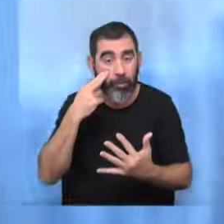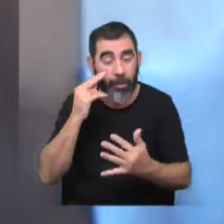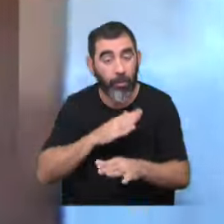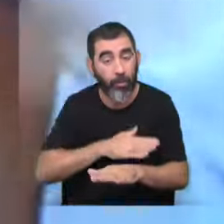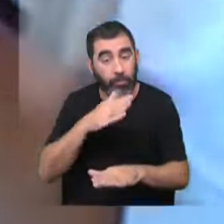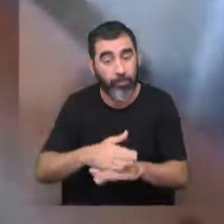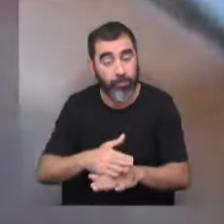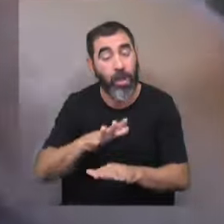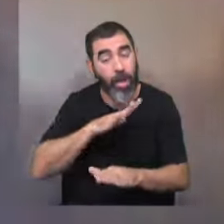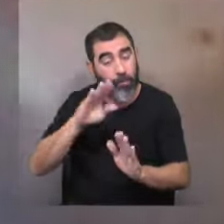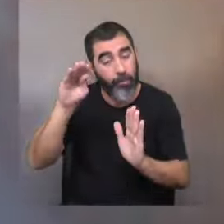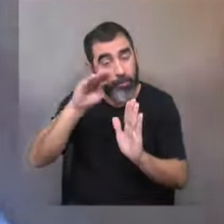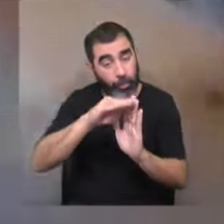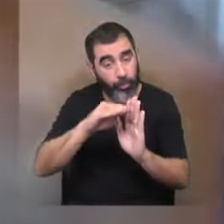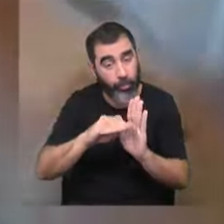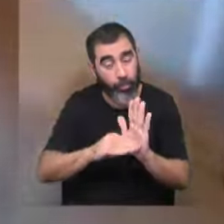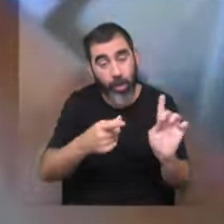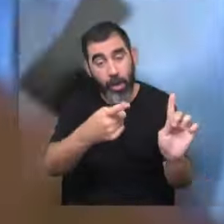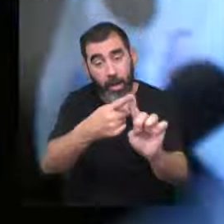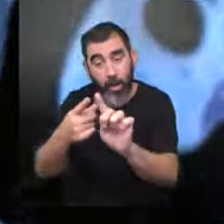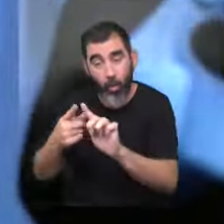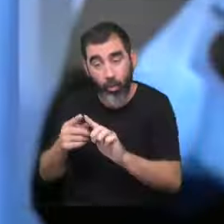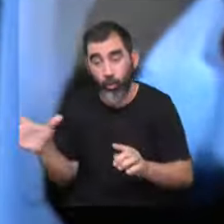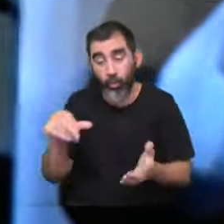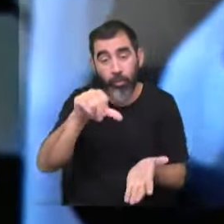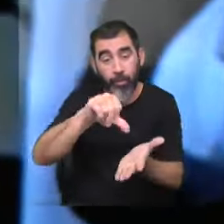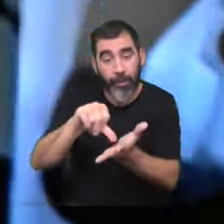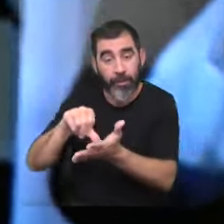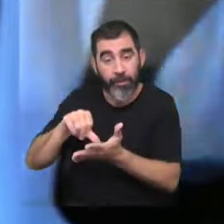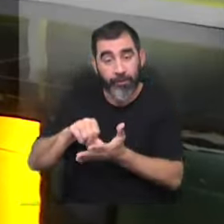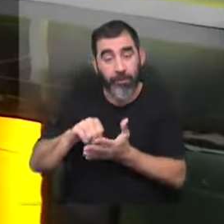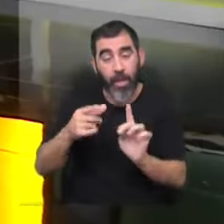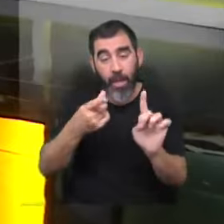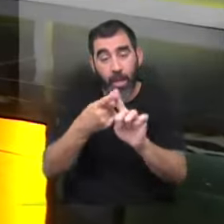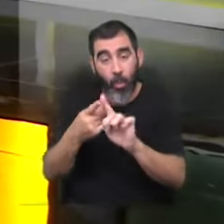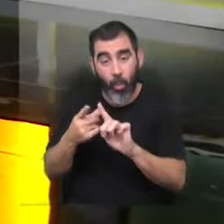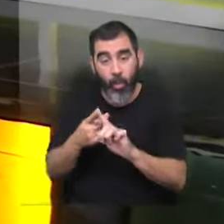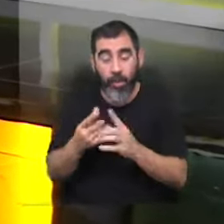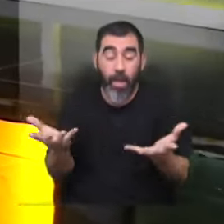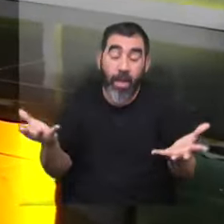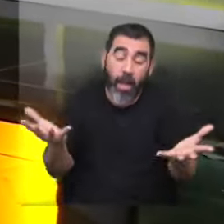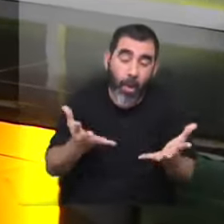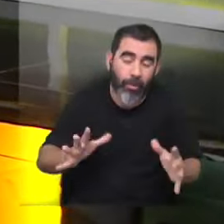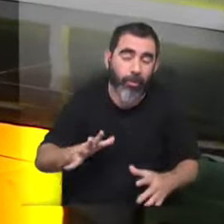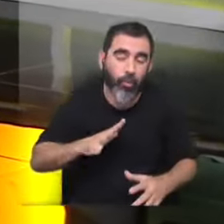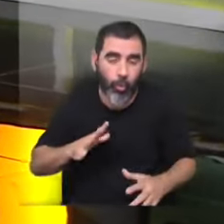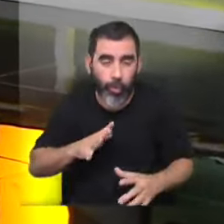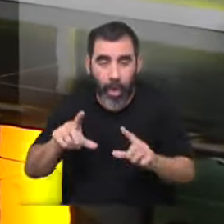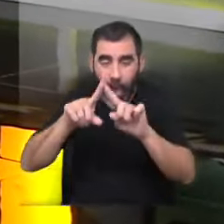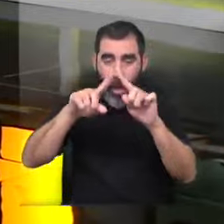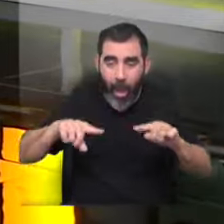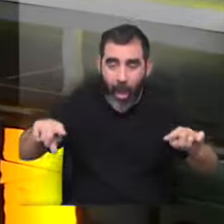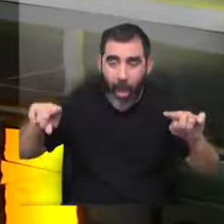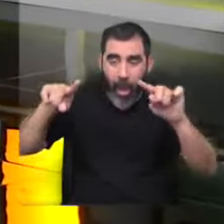bueno, hubo un protocolo, hubo un acuerdo y todos los países a partir de la ciencia lo acordaron y bueno, y si bien hoy todavía el agujero de ozono está